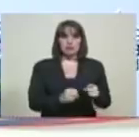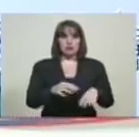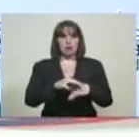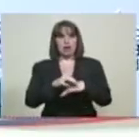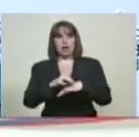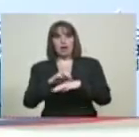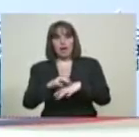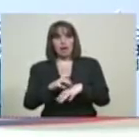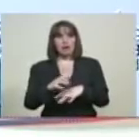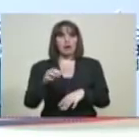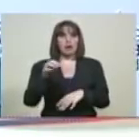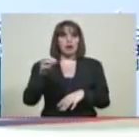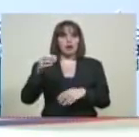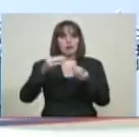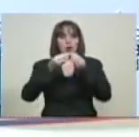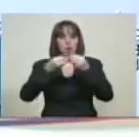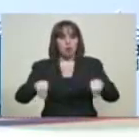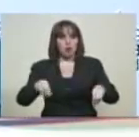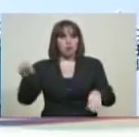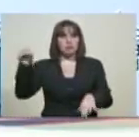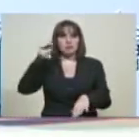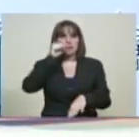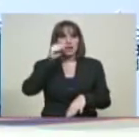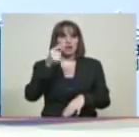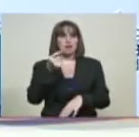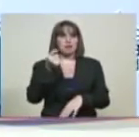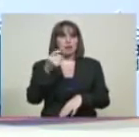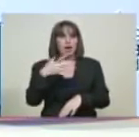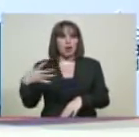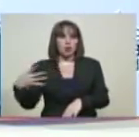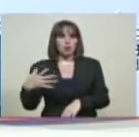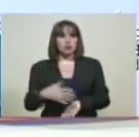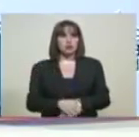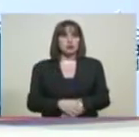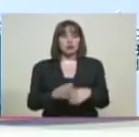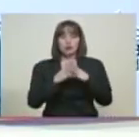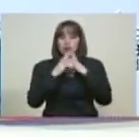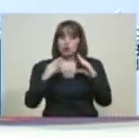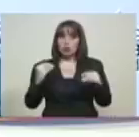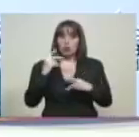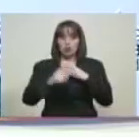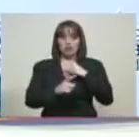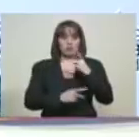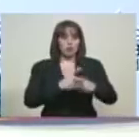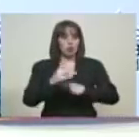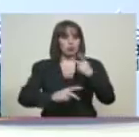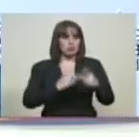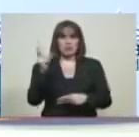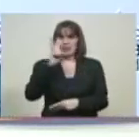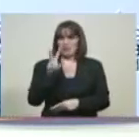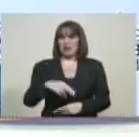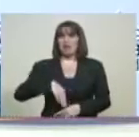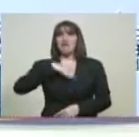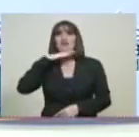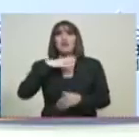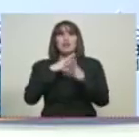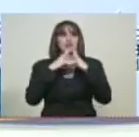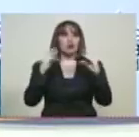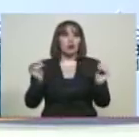más huevos más maíz más arroz producir todo si venezuela lo tiene todo